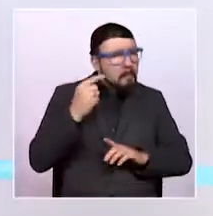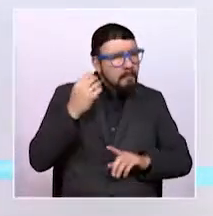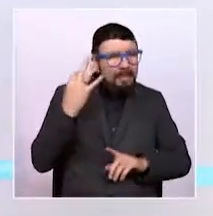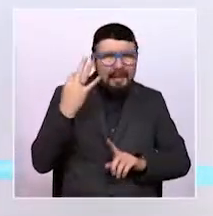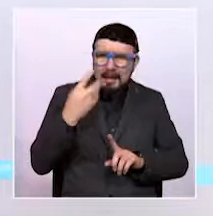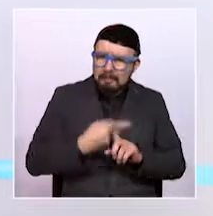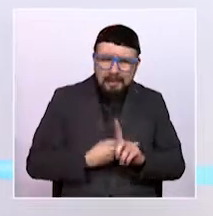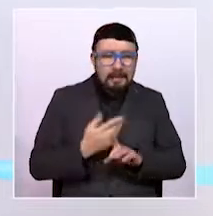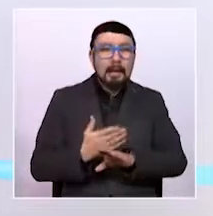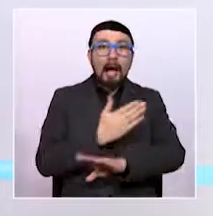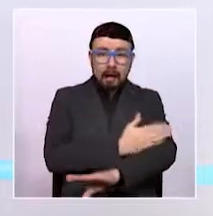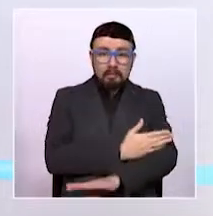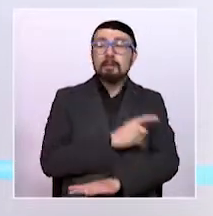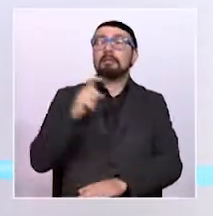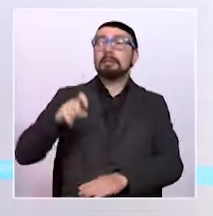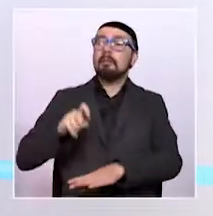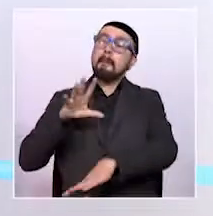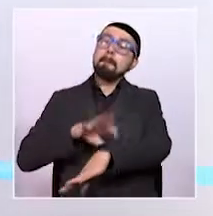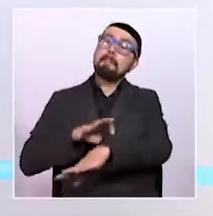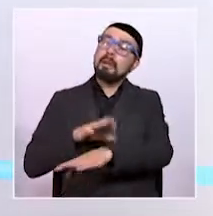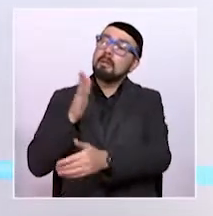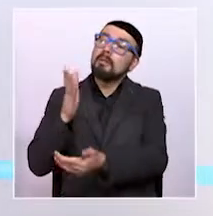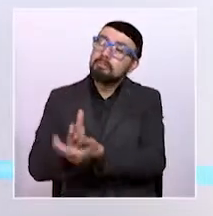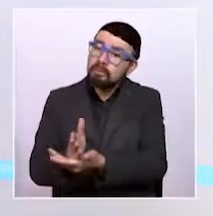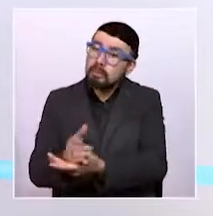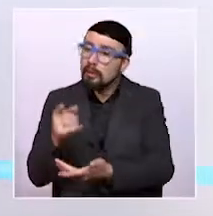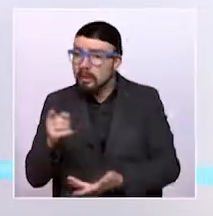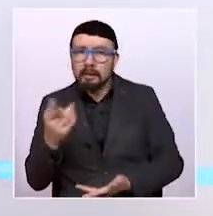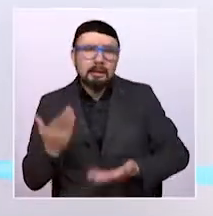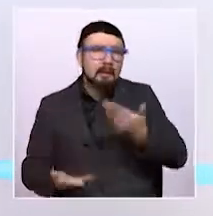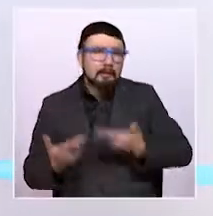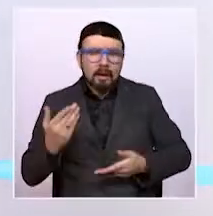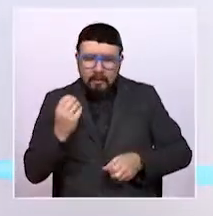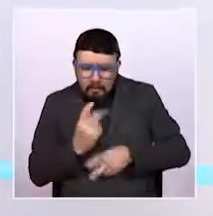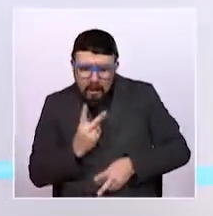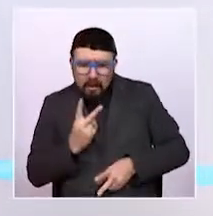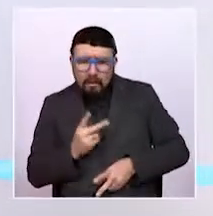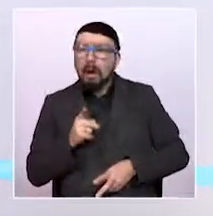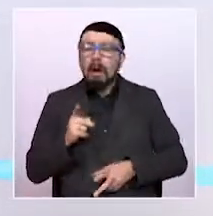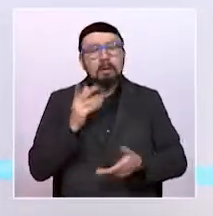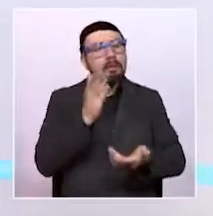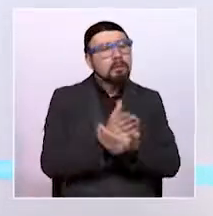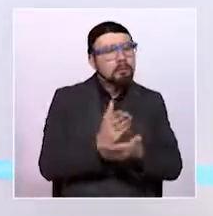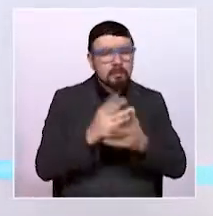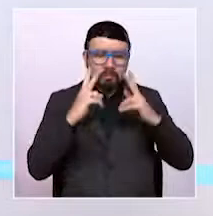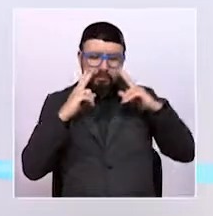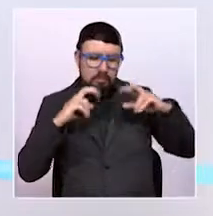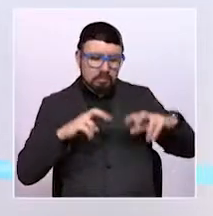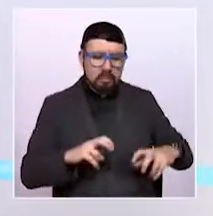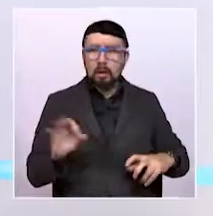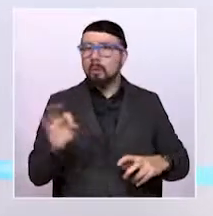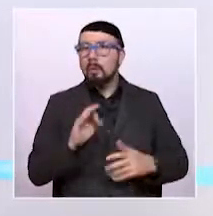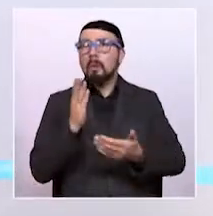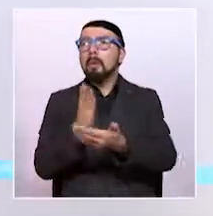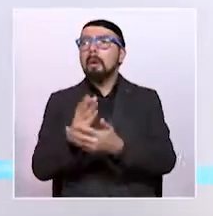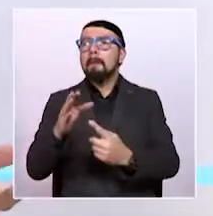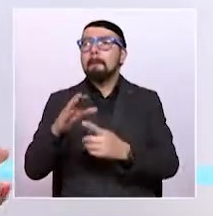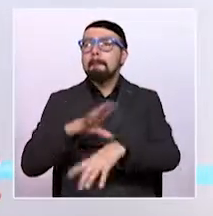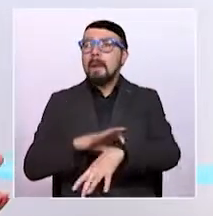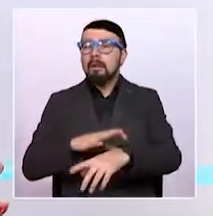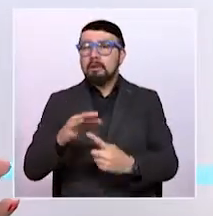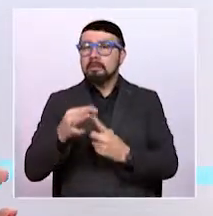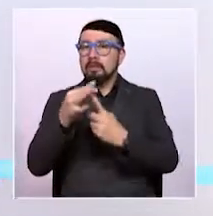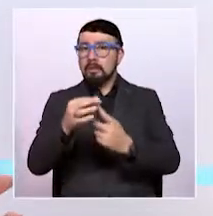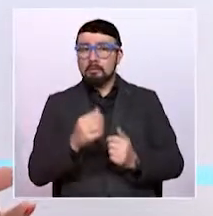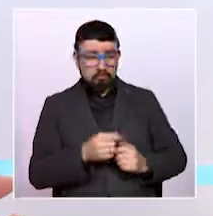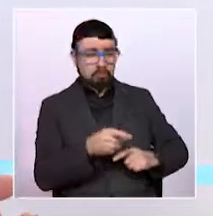médico general y según los factores de riesgo se solicitan los exámenes y se lleva incluso algunas pacientes de valoración por especialista pero desde el 2012